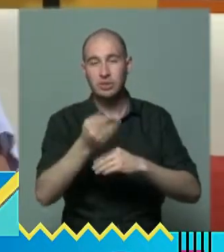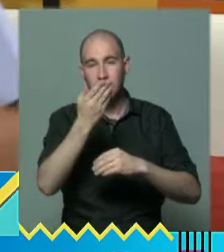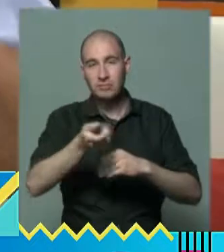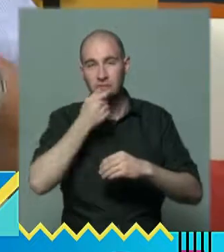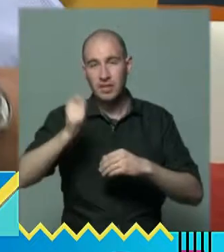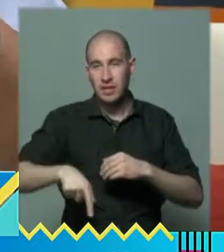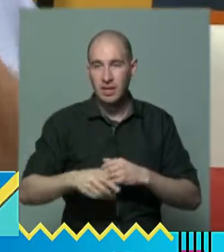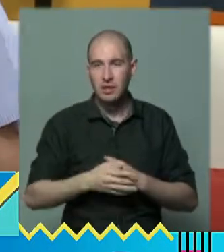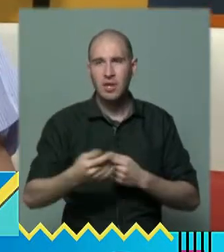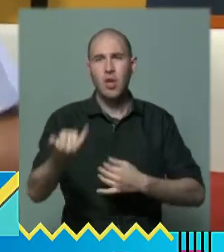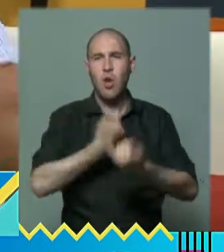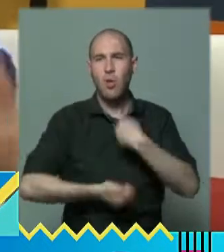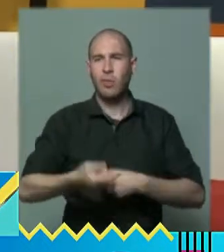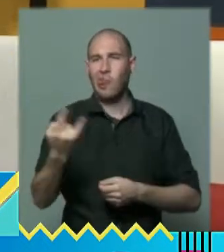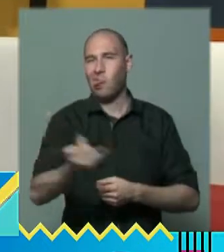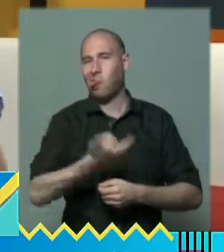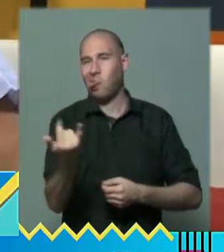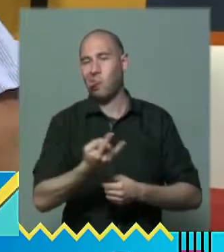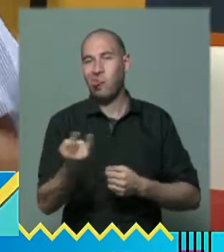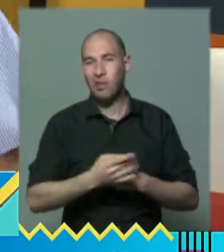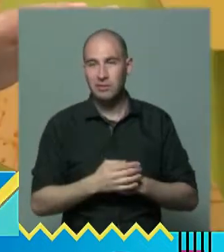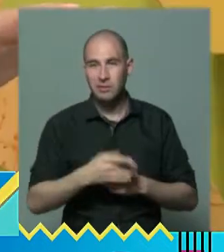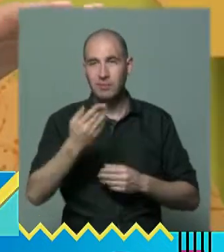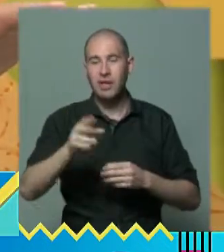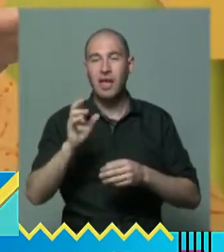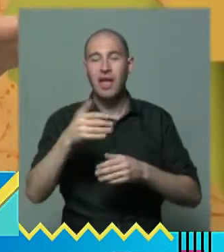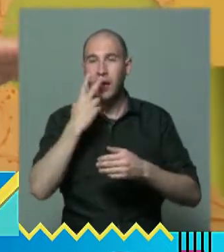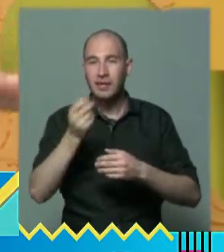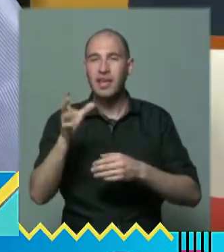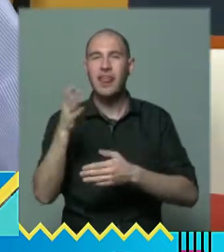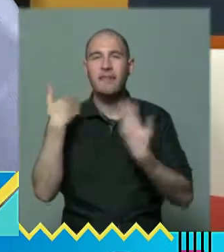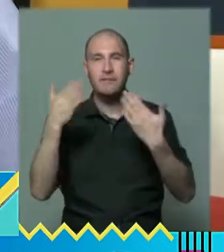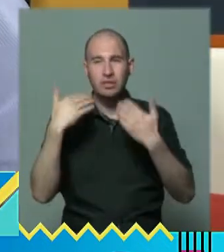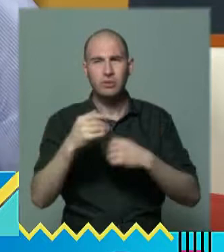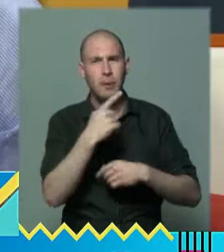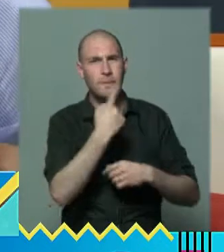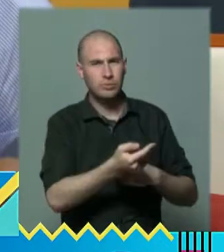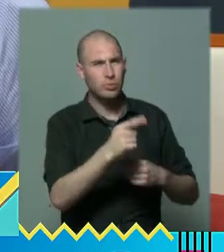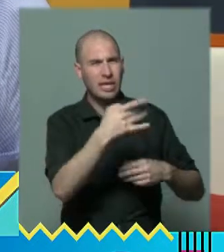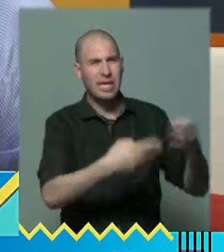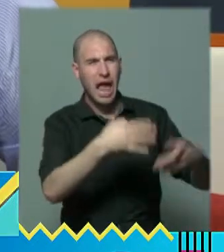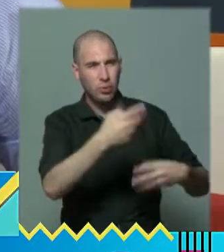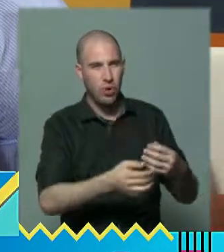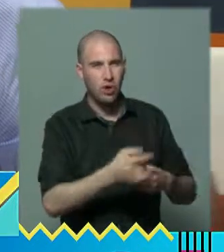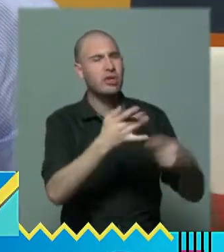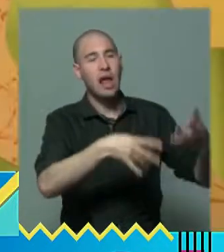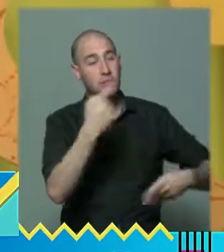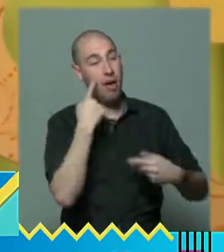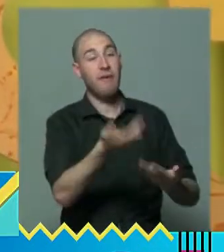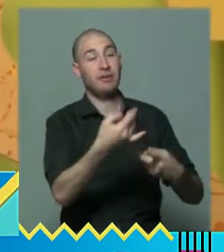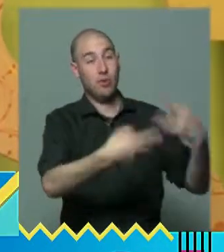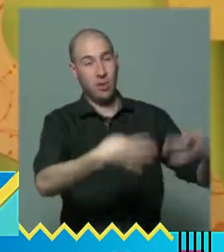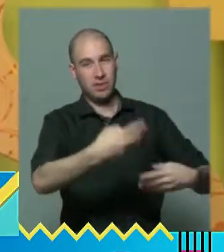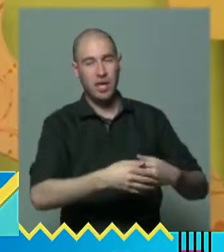mendocinas. Y nos vienen con el verso de la energía eólica. Mira. Me encantó su pregunta. ¿Usted calcule, haga la